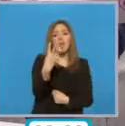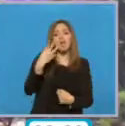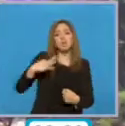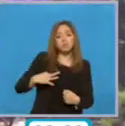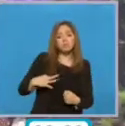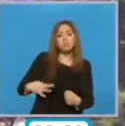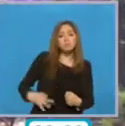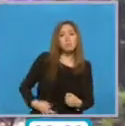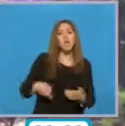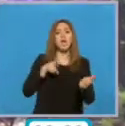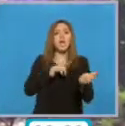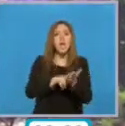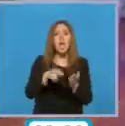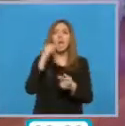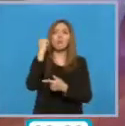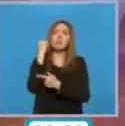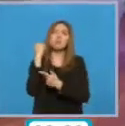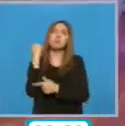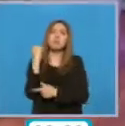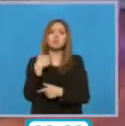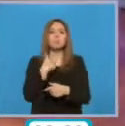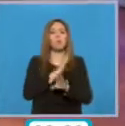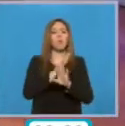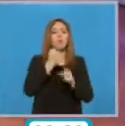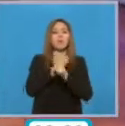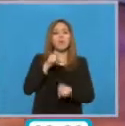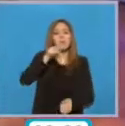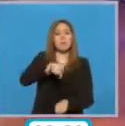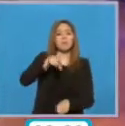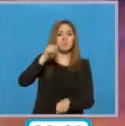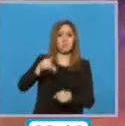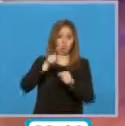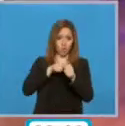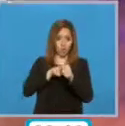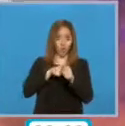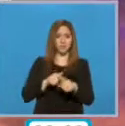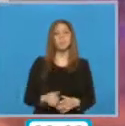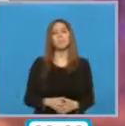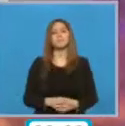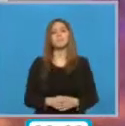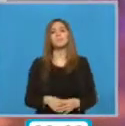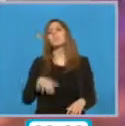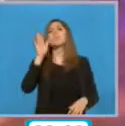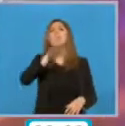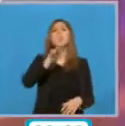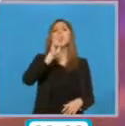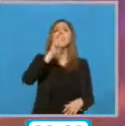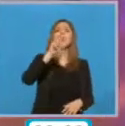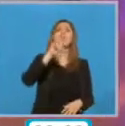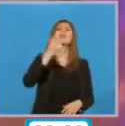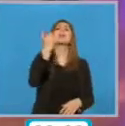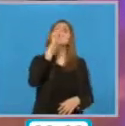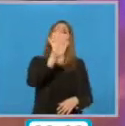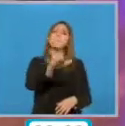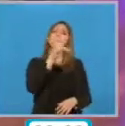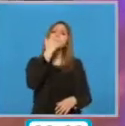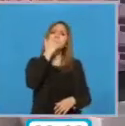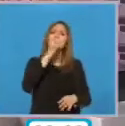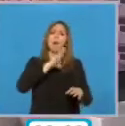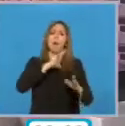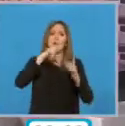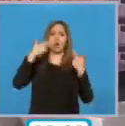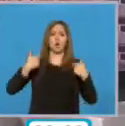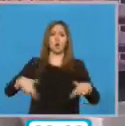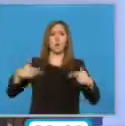aperturas, negro, como que ya es color típico, exacto, y color, exactamente. Bueno, Wendy, pero sí hay reglas de etiqueta para cada lugar. Sí. O sea, aunque tú tengas